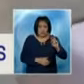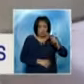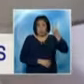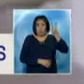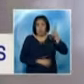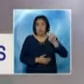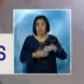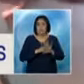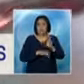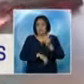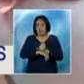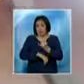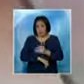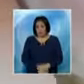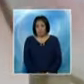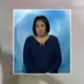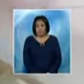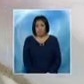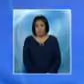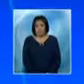religioso.